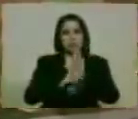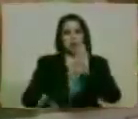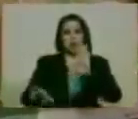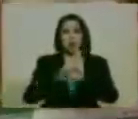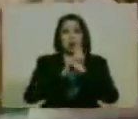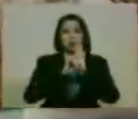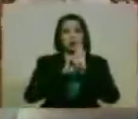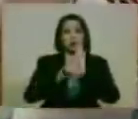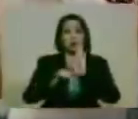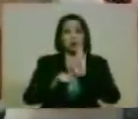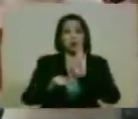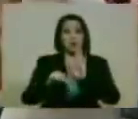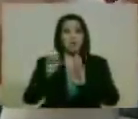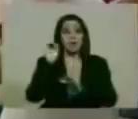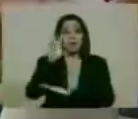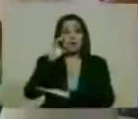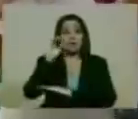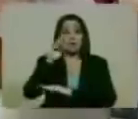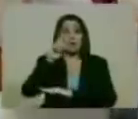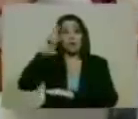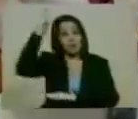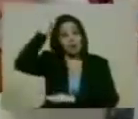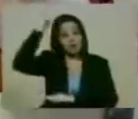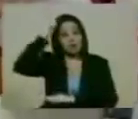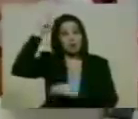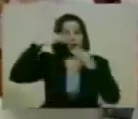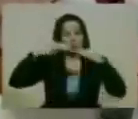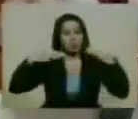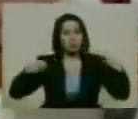Constituyente indígena popular.